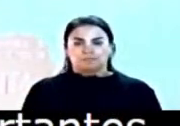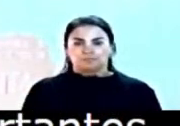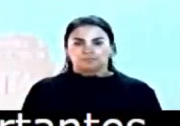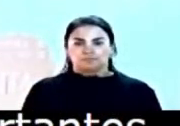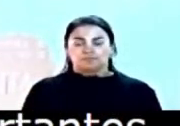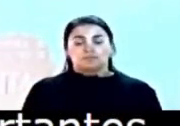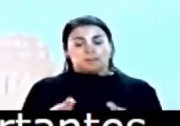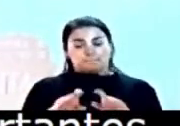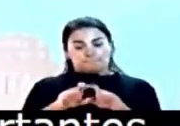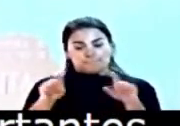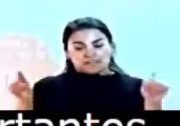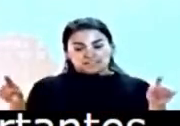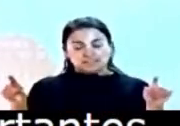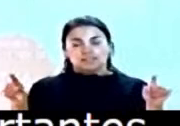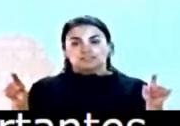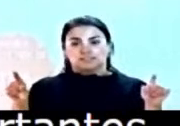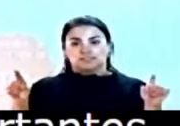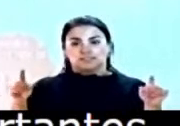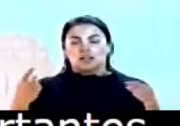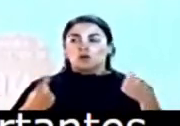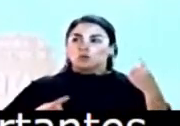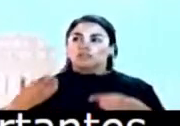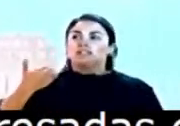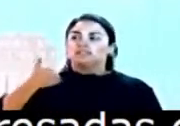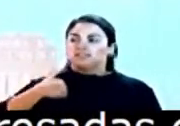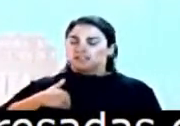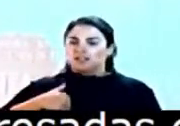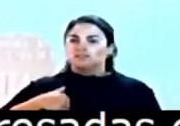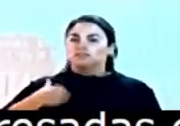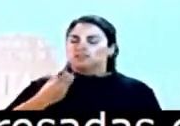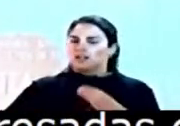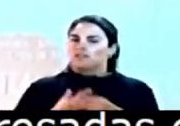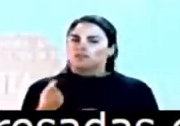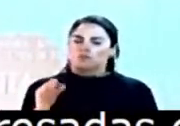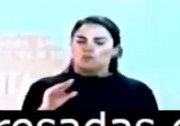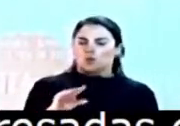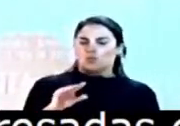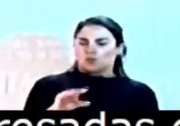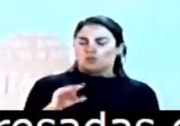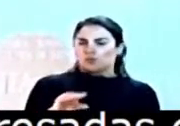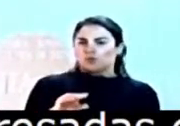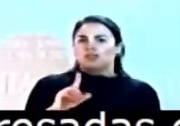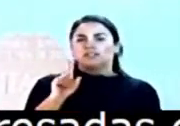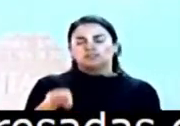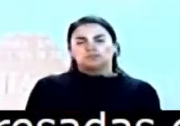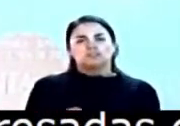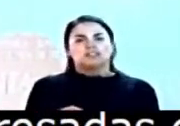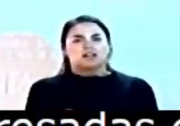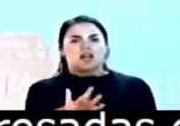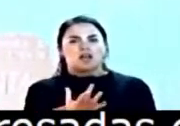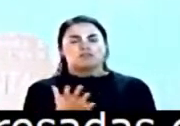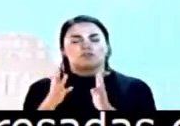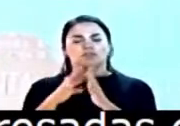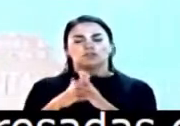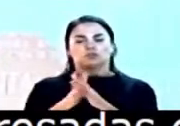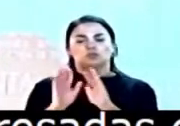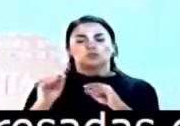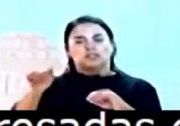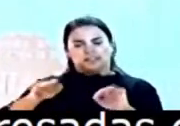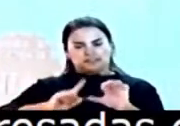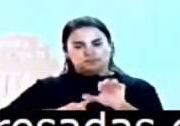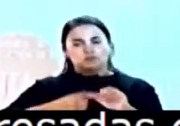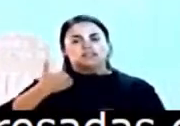hay empresas que ya están realizando su inversión y que están desarrollando su infraestructura en